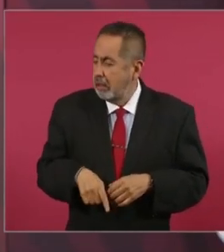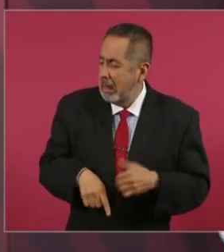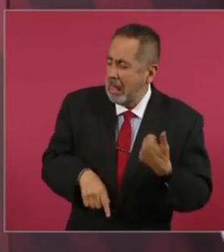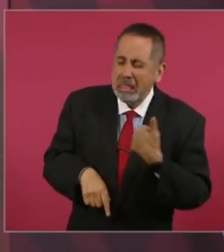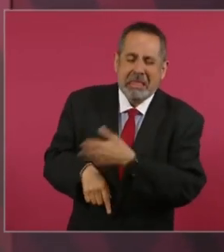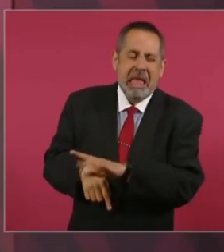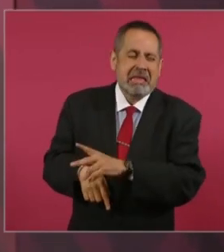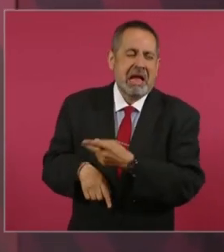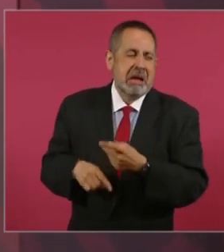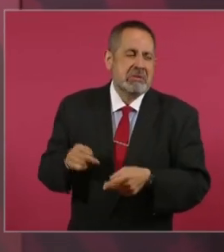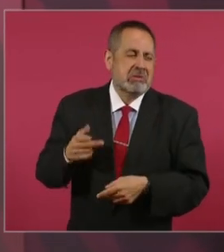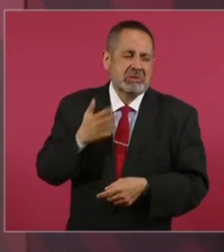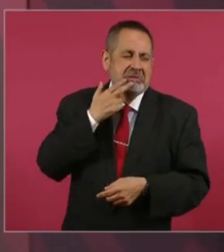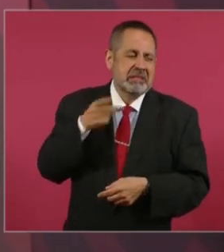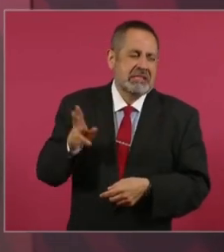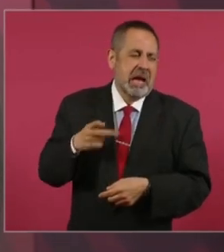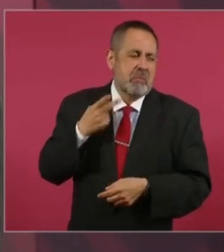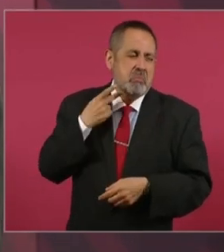políticamente hablando.